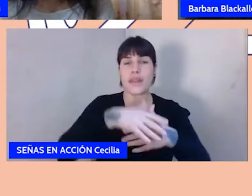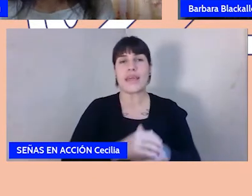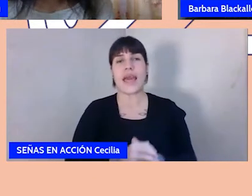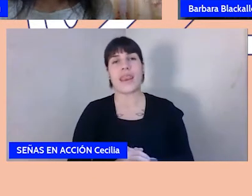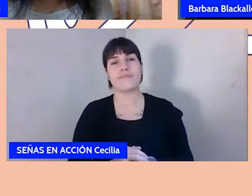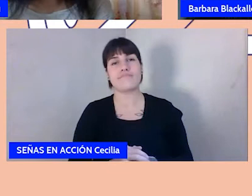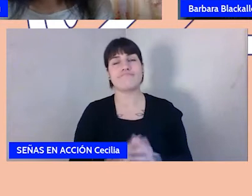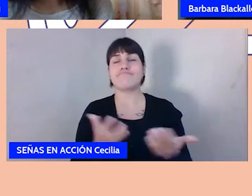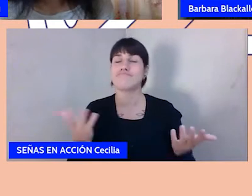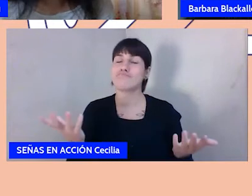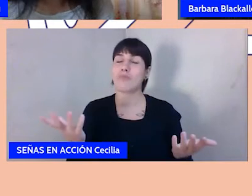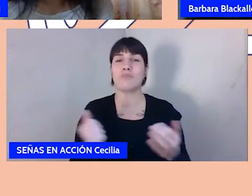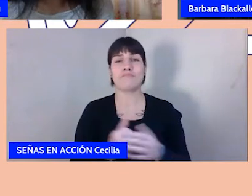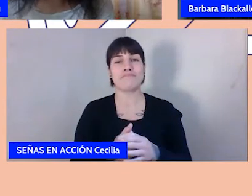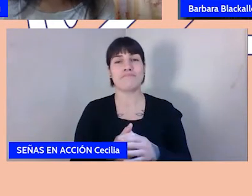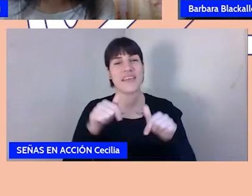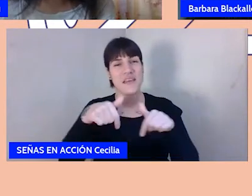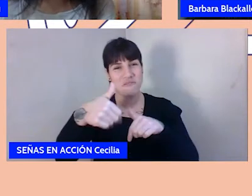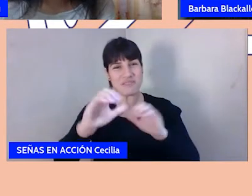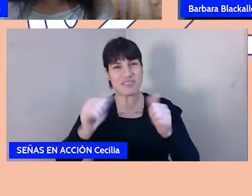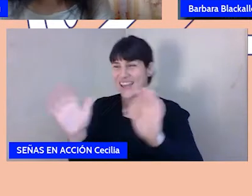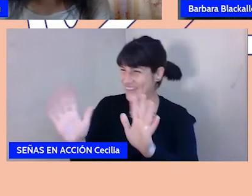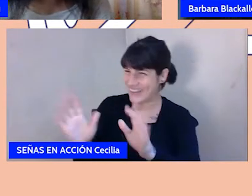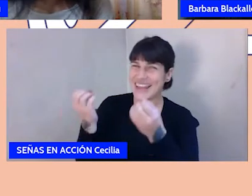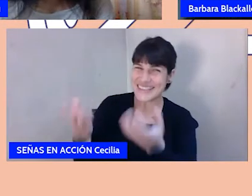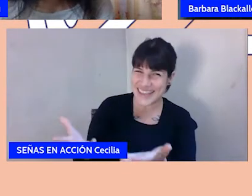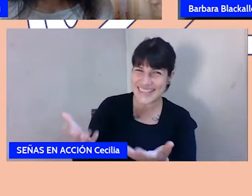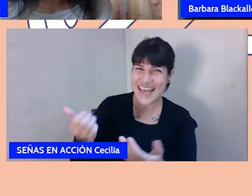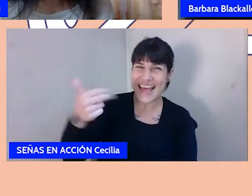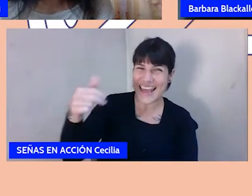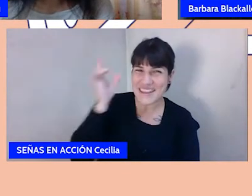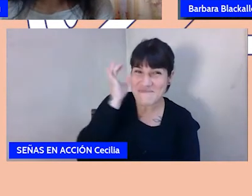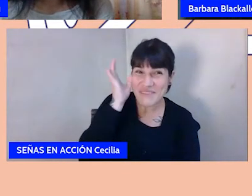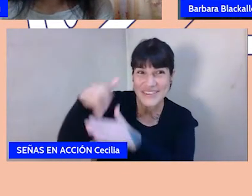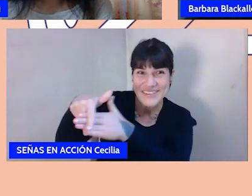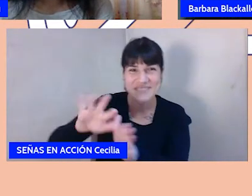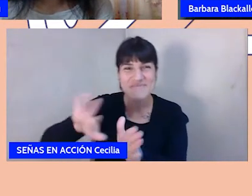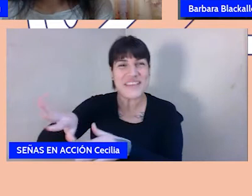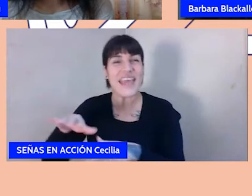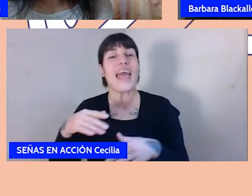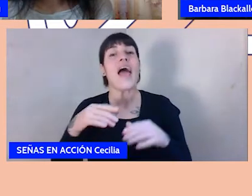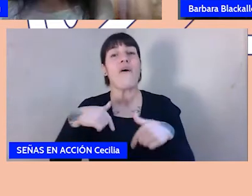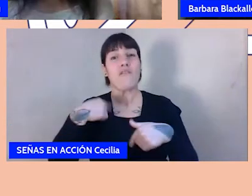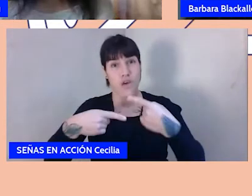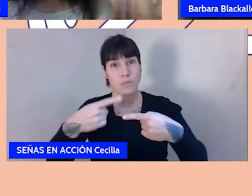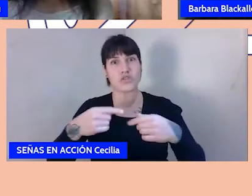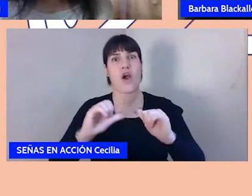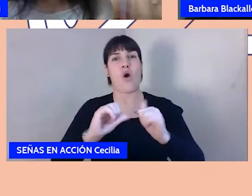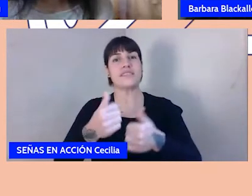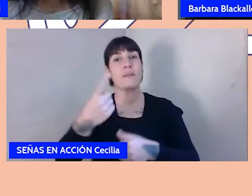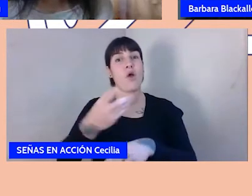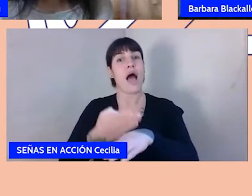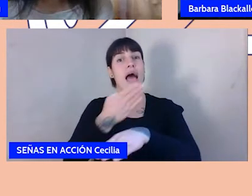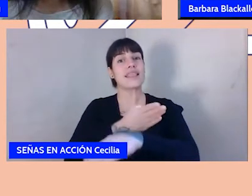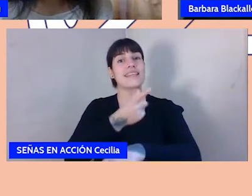bueno, Hola. antes de comenzar, ¿qué tal, Ana? Perdón. Antes de comenzar, me gustaría dar un breve de